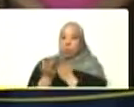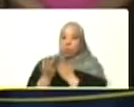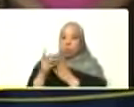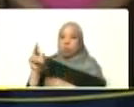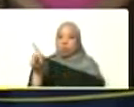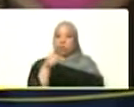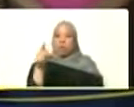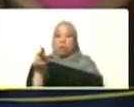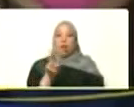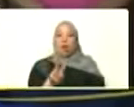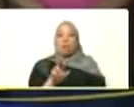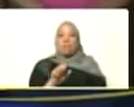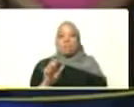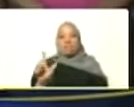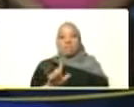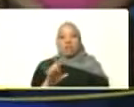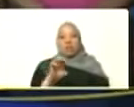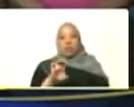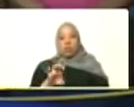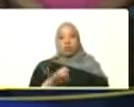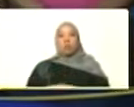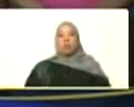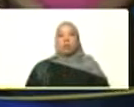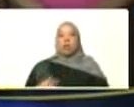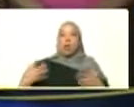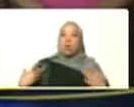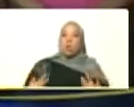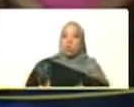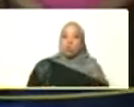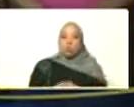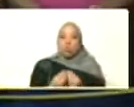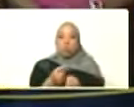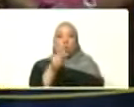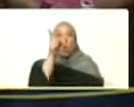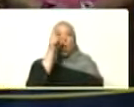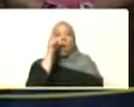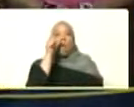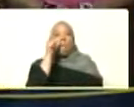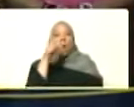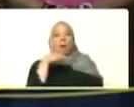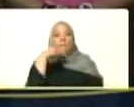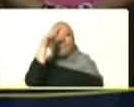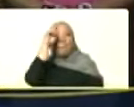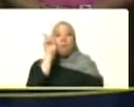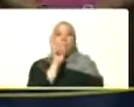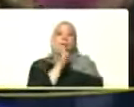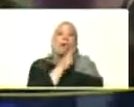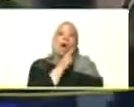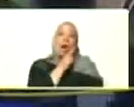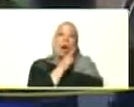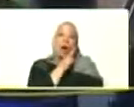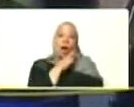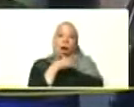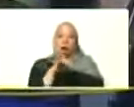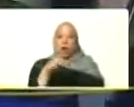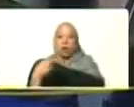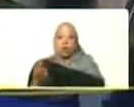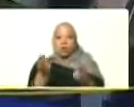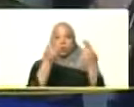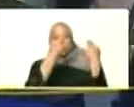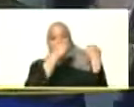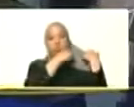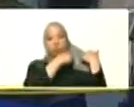parroquia El Valle. Conjuntamente con los padres y representantes y nuestros representados,